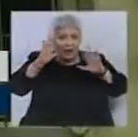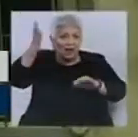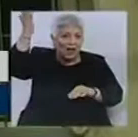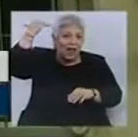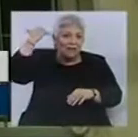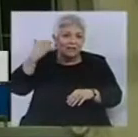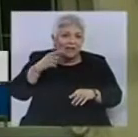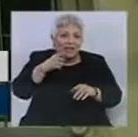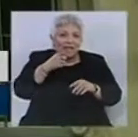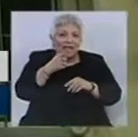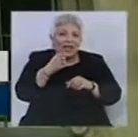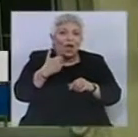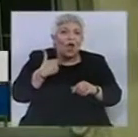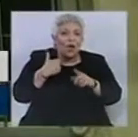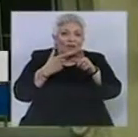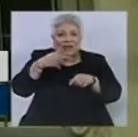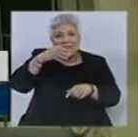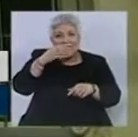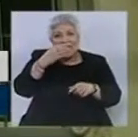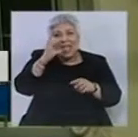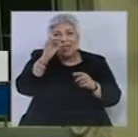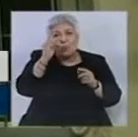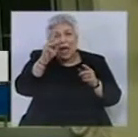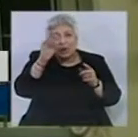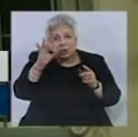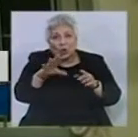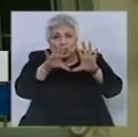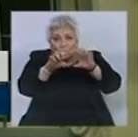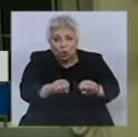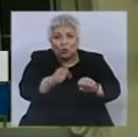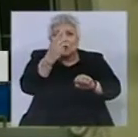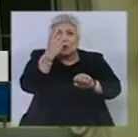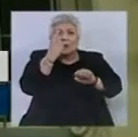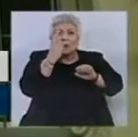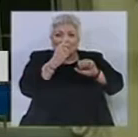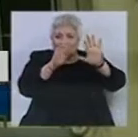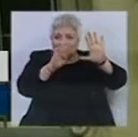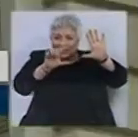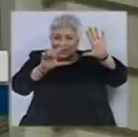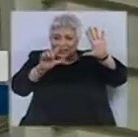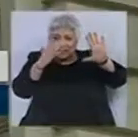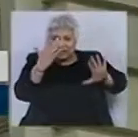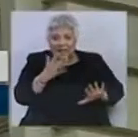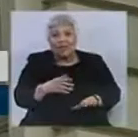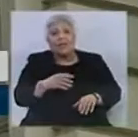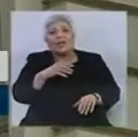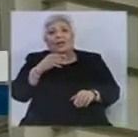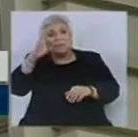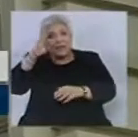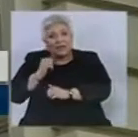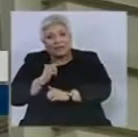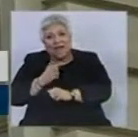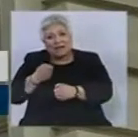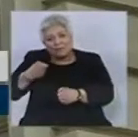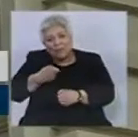eduardo bleier hornets detenido en 1975 y asesinado por la dictadura en 1976 el